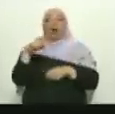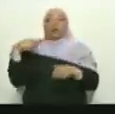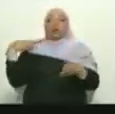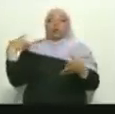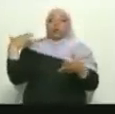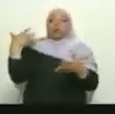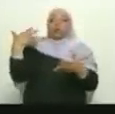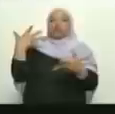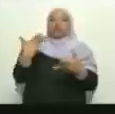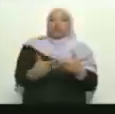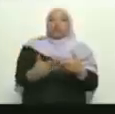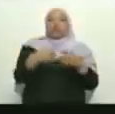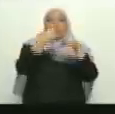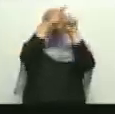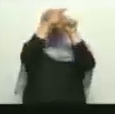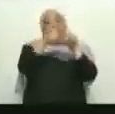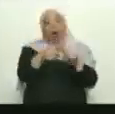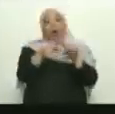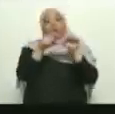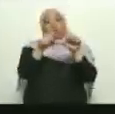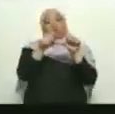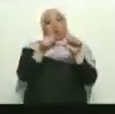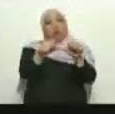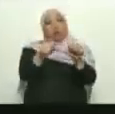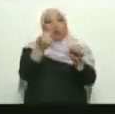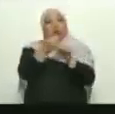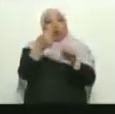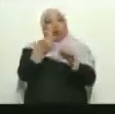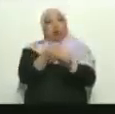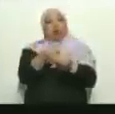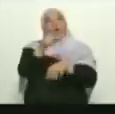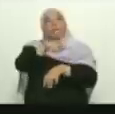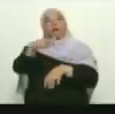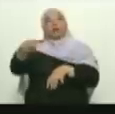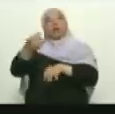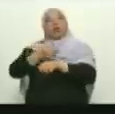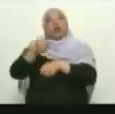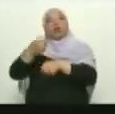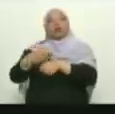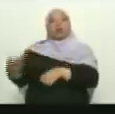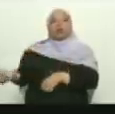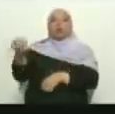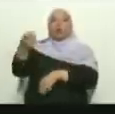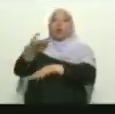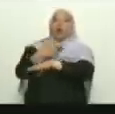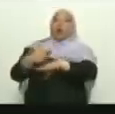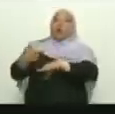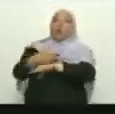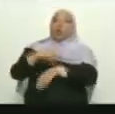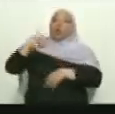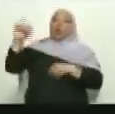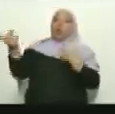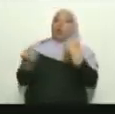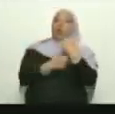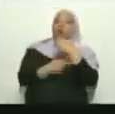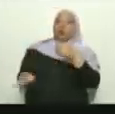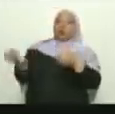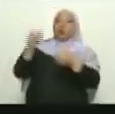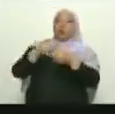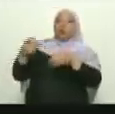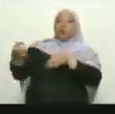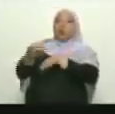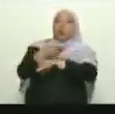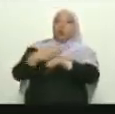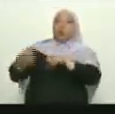mantuvo una nómina grande de personas. De hecho, fue el funcionario que manejó más recursos por parte del gobierno interino. Y desde el gobierno interino,